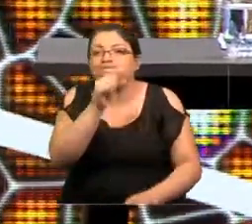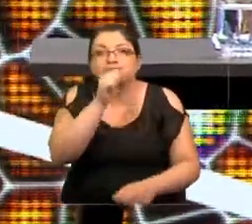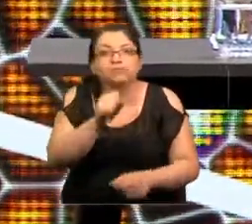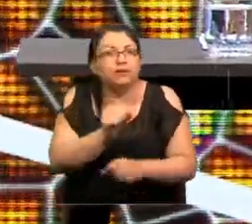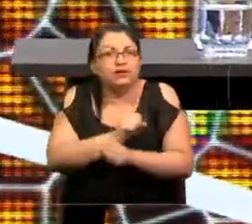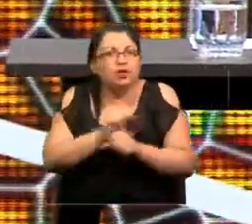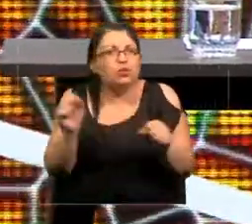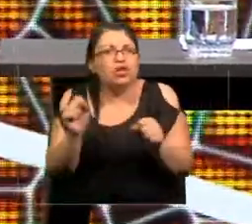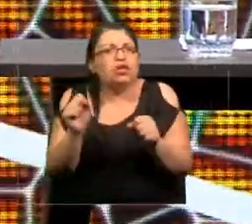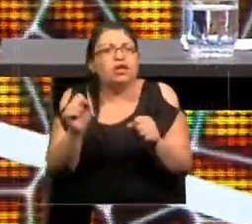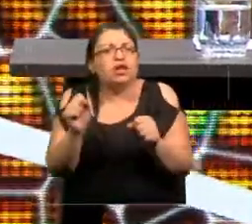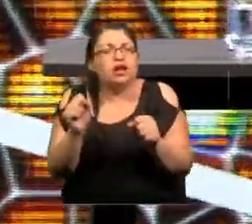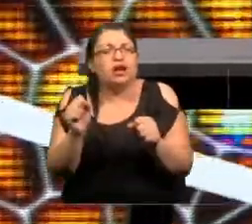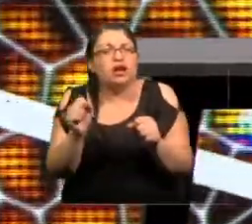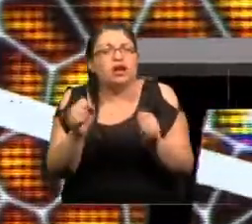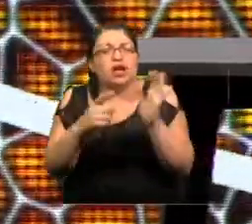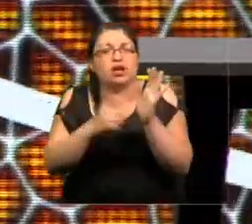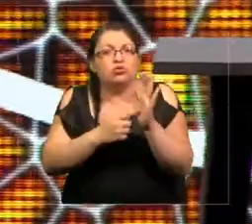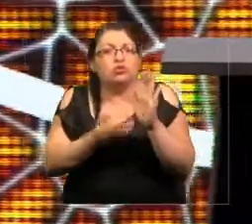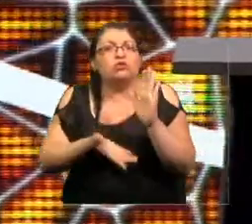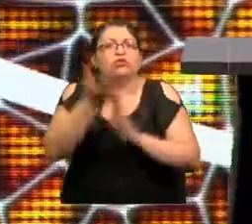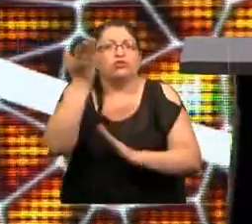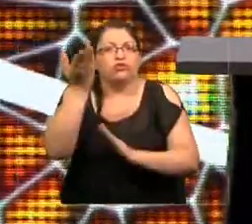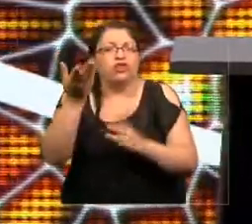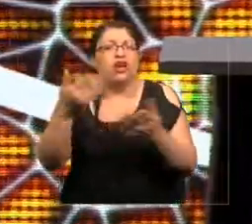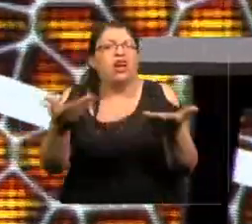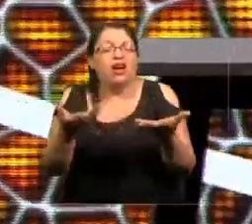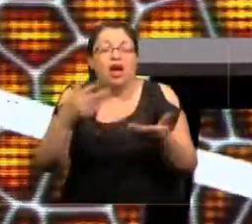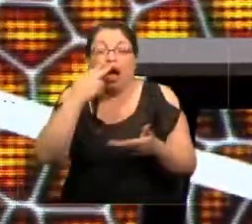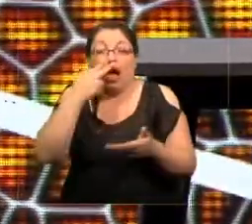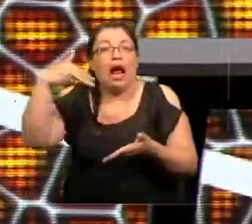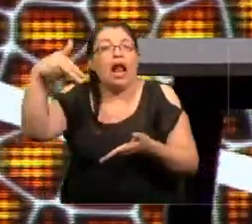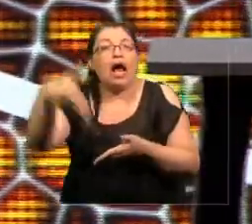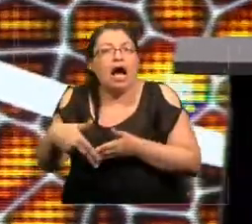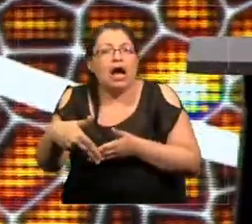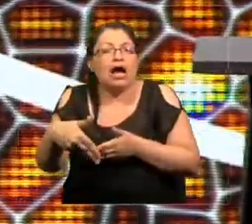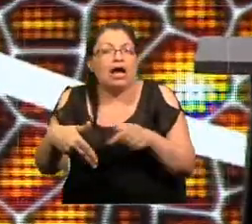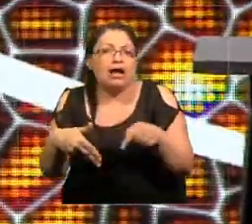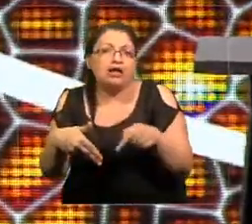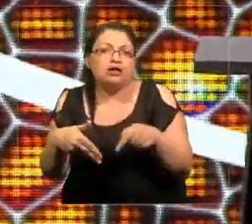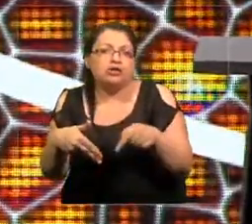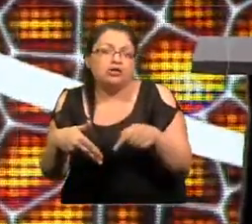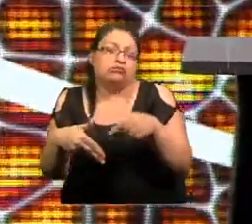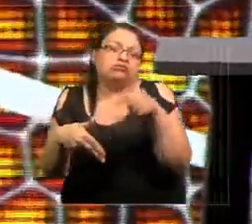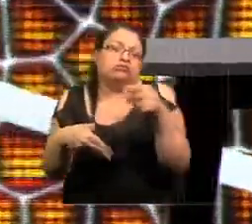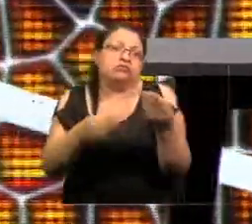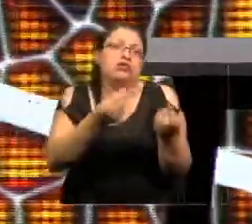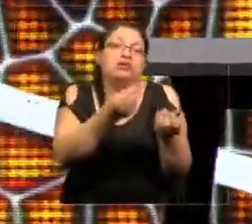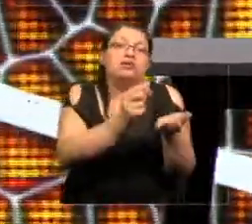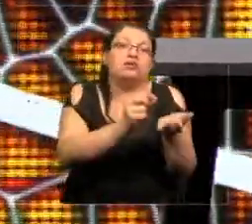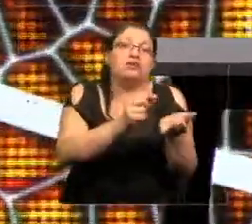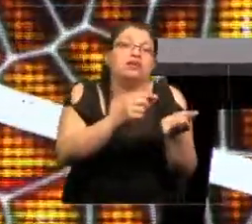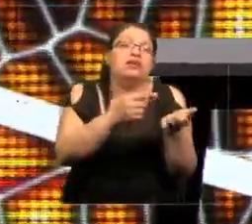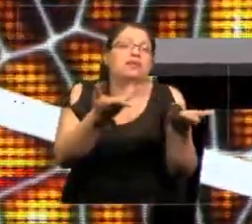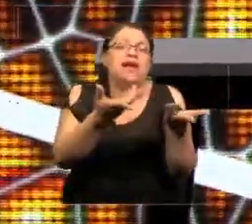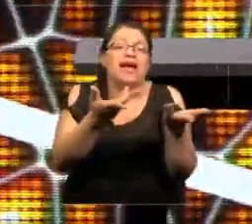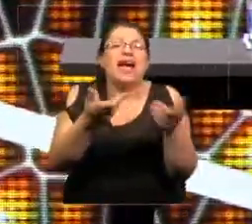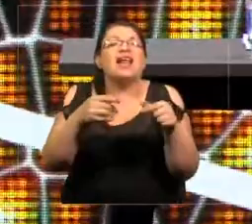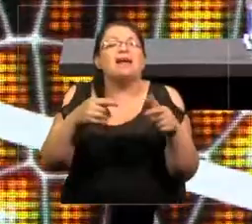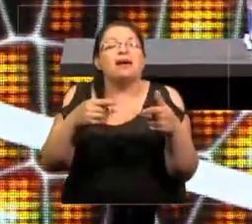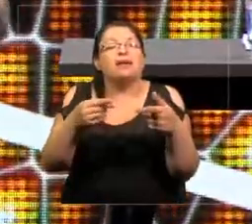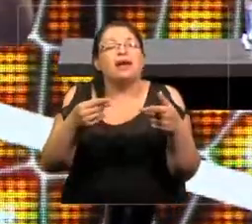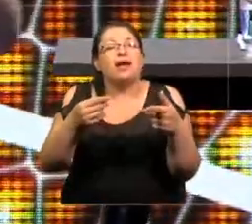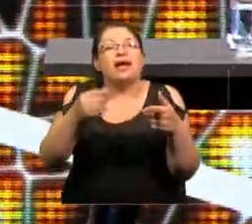alza de las de los impuestos a la gasolina que era para bien para mejorar el aire en las ciudades